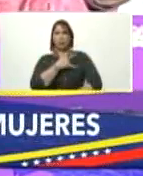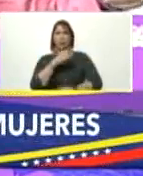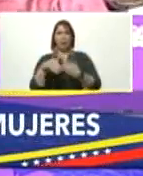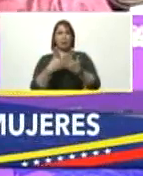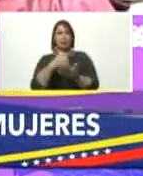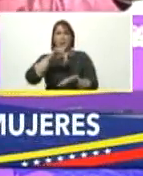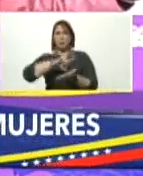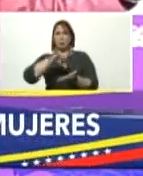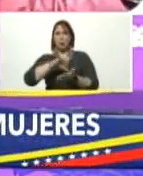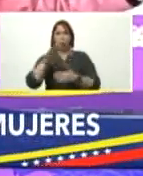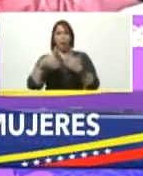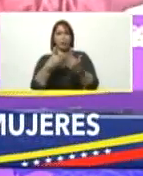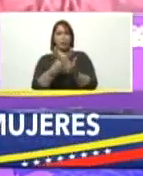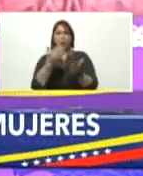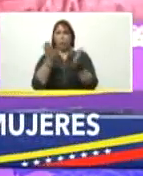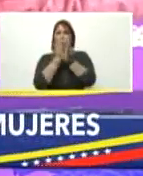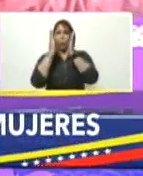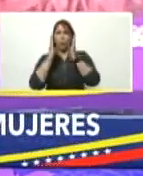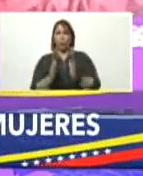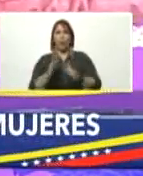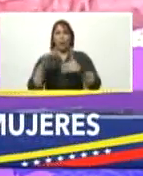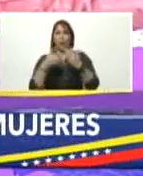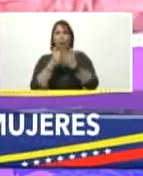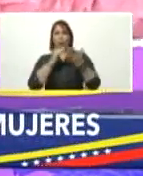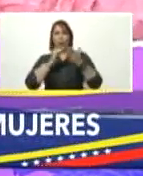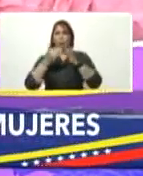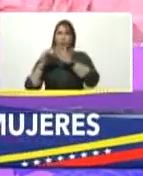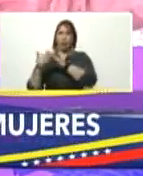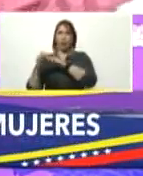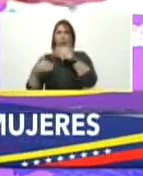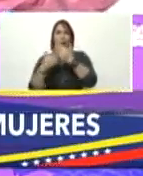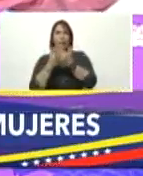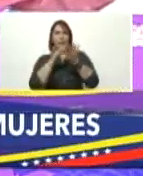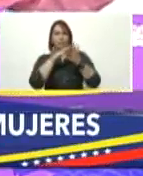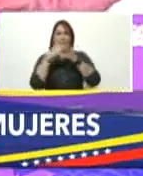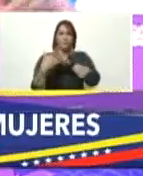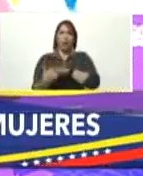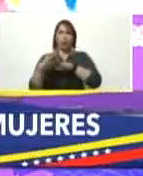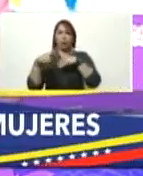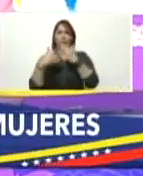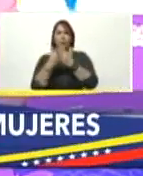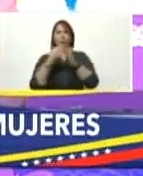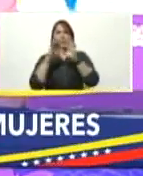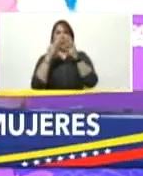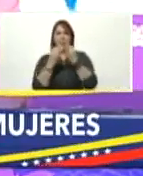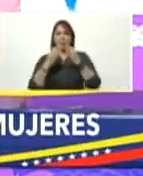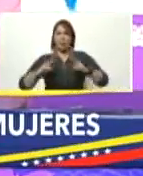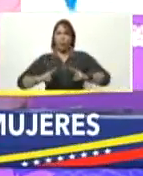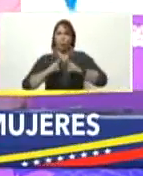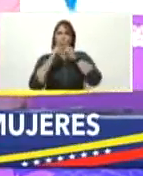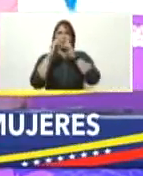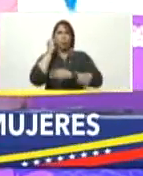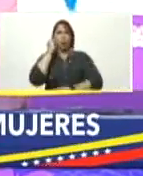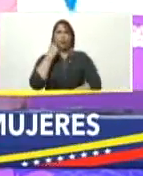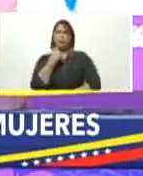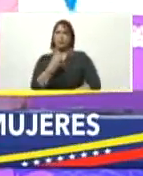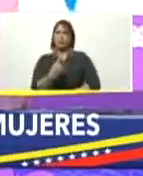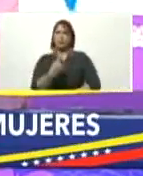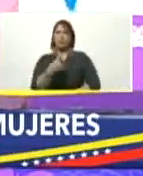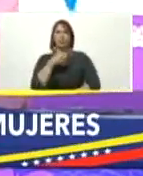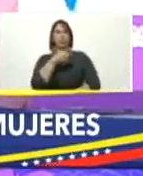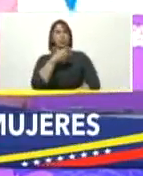hasta la escuela, hasta la comunidad, hasta el barrio, hasta la familia. Ir al encuentro de la mujer y decirle qué